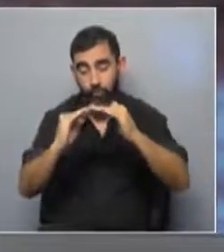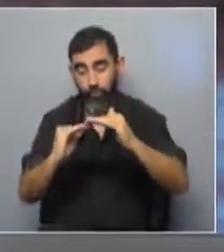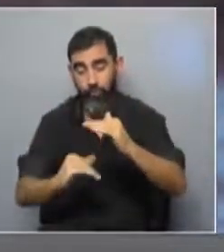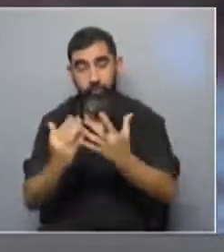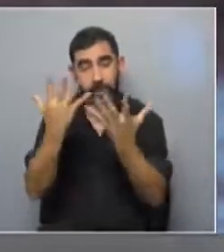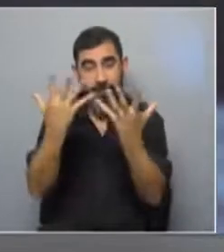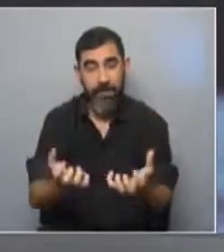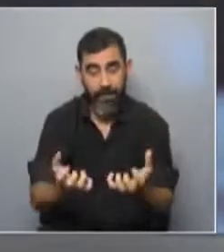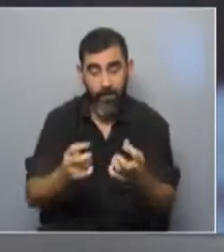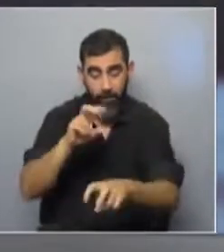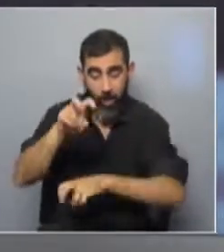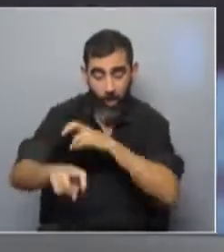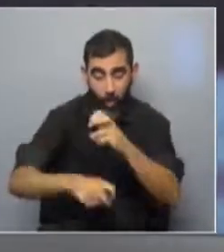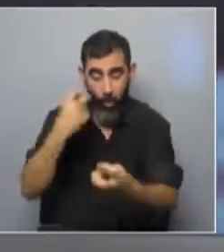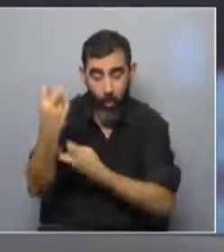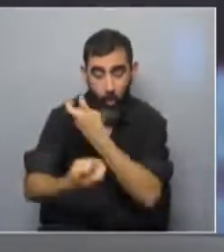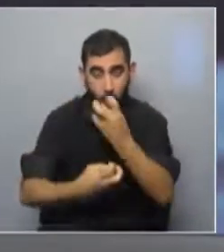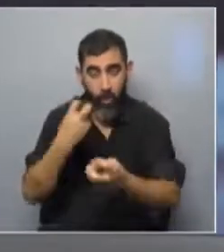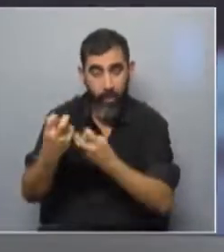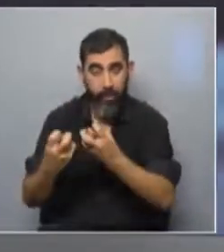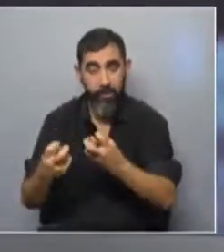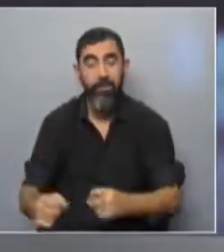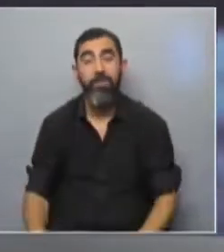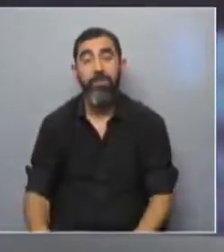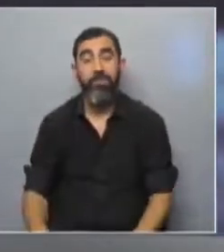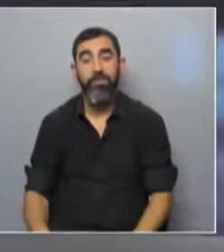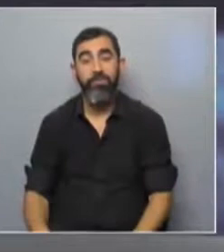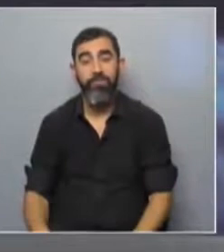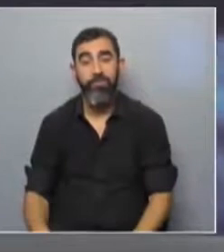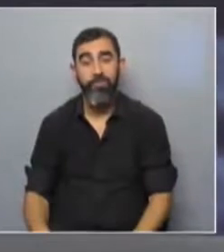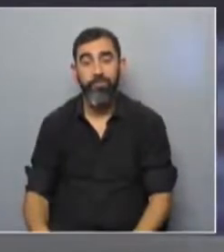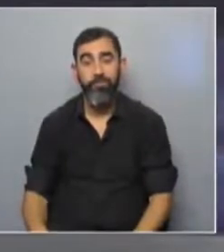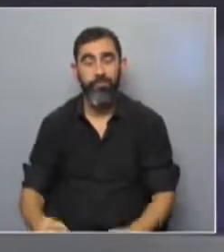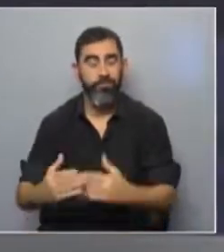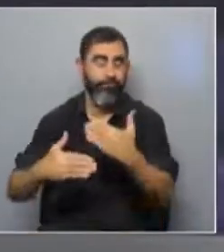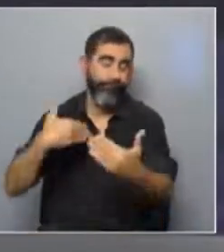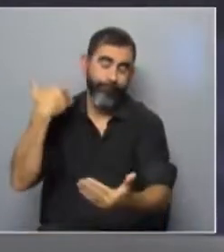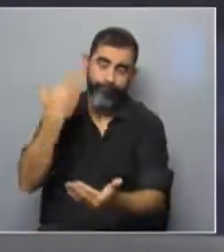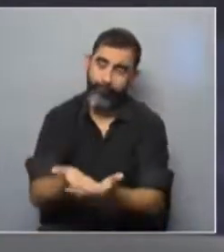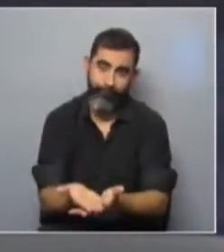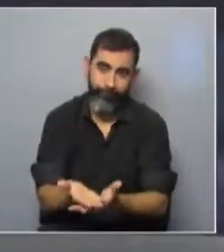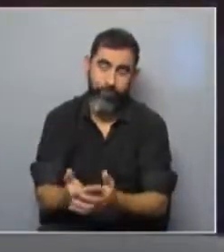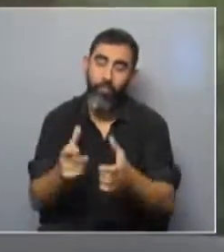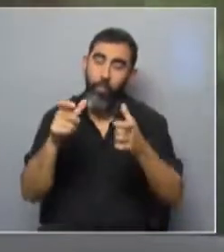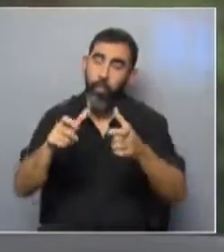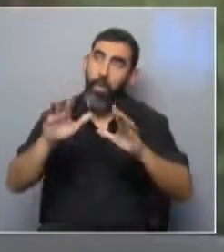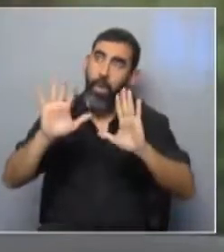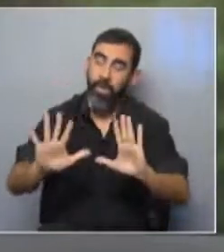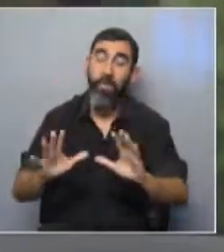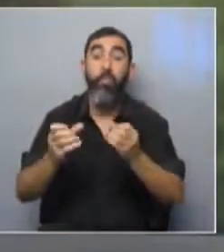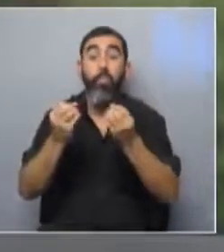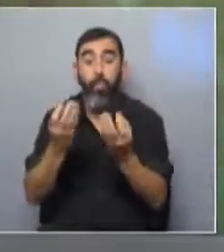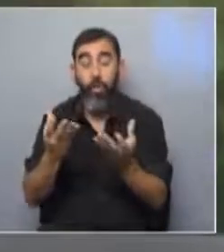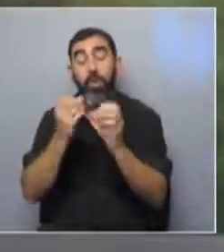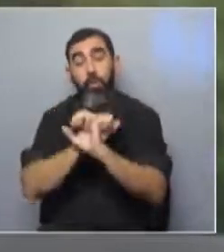que secar para acceder al nivel que contiene los fósiles, se nos vino abajo. Y menos mal que fue en esa oportunidad, porque